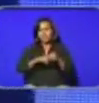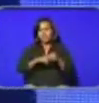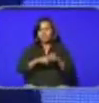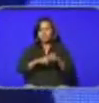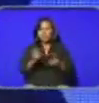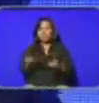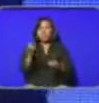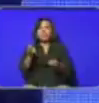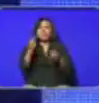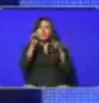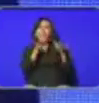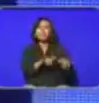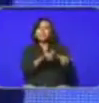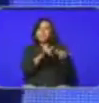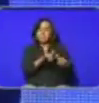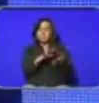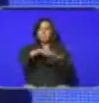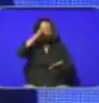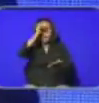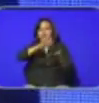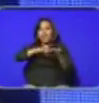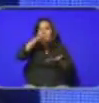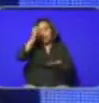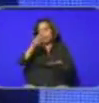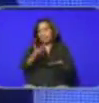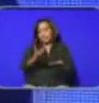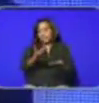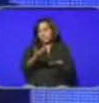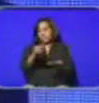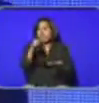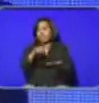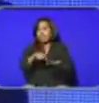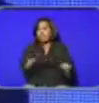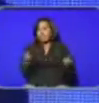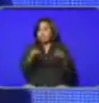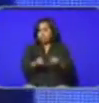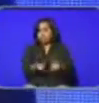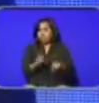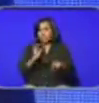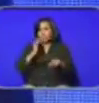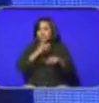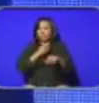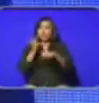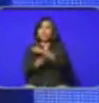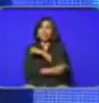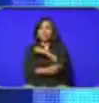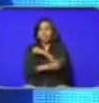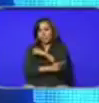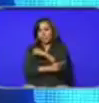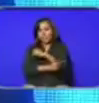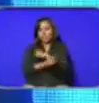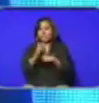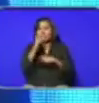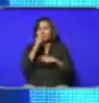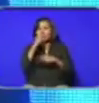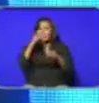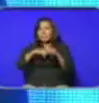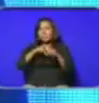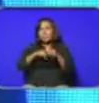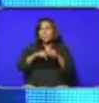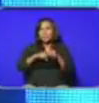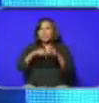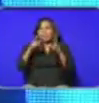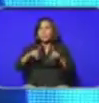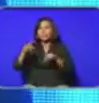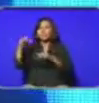esas oportunidades eran creadas y se daban en nuestro país, eran gente de otros países que venían a llenar plazas que le